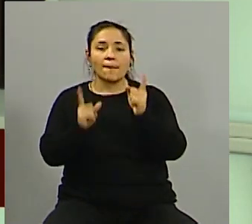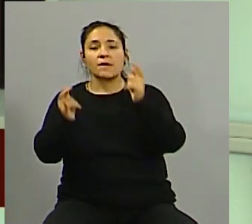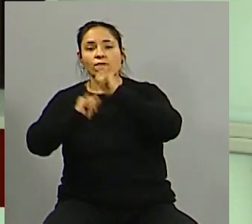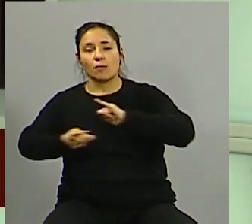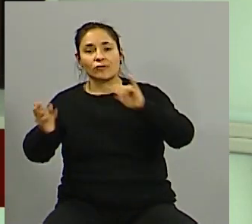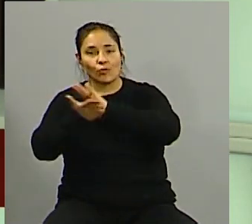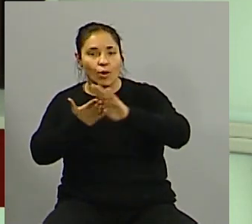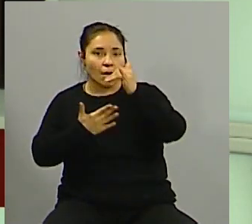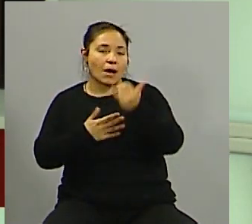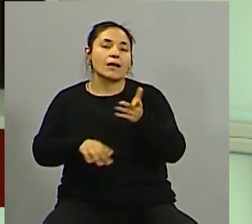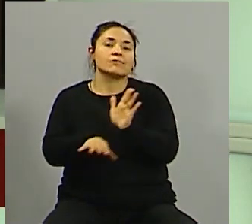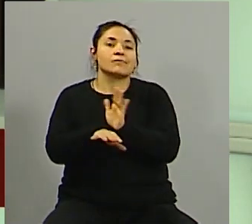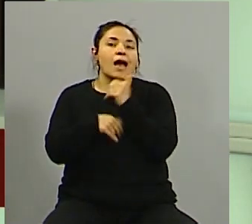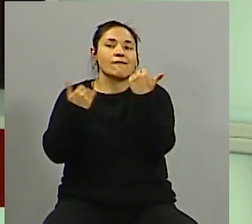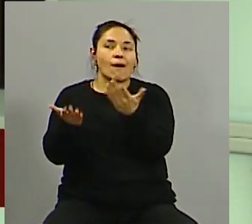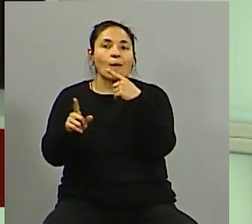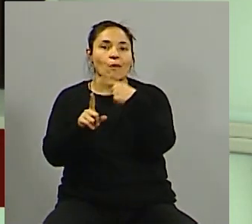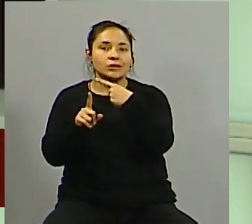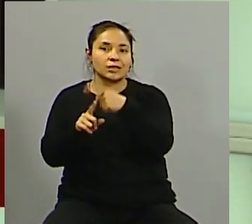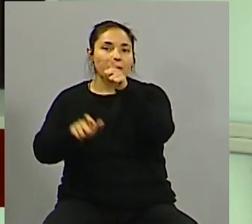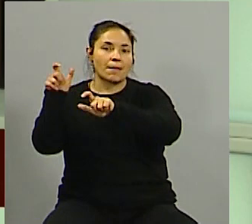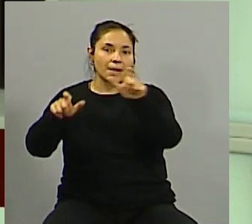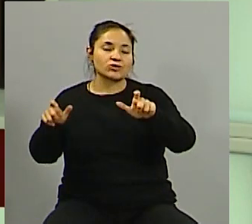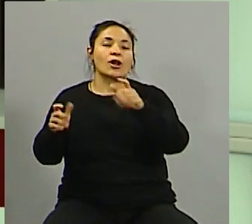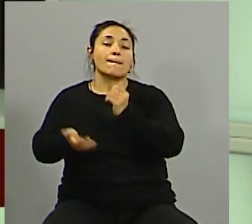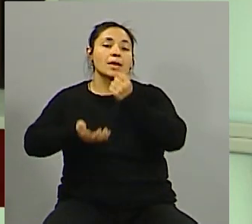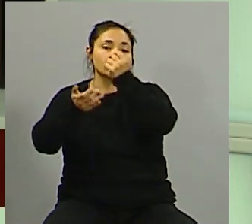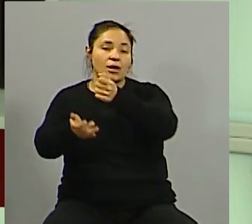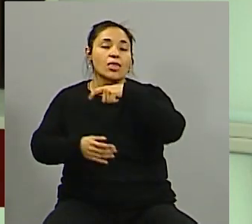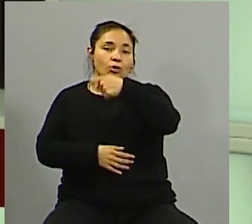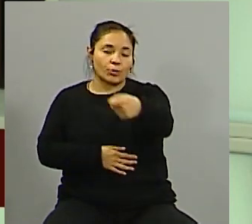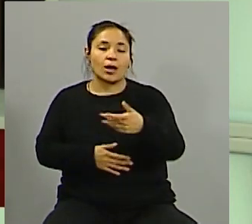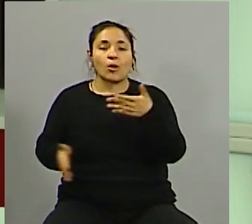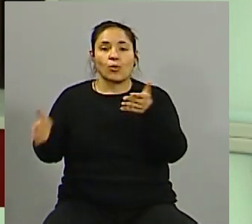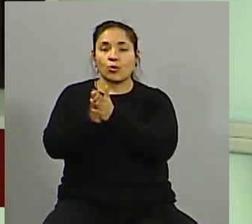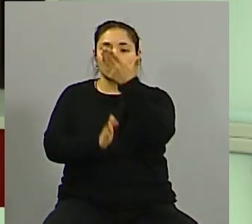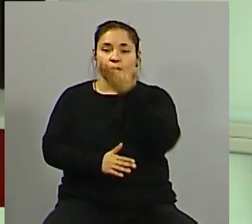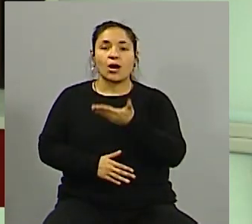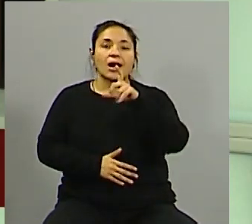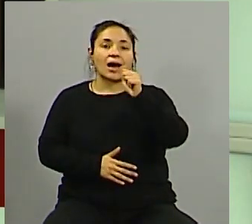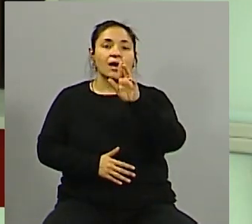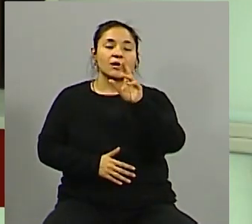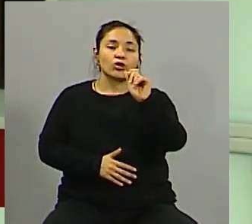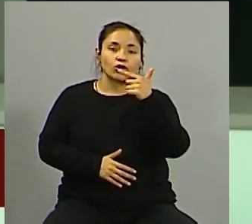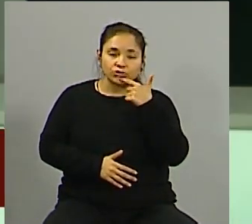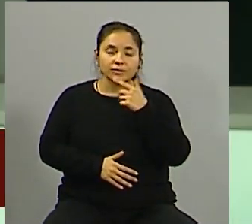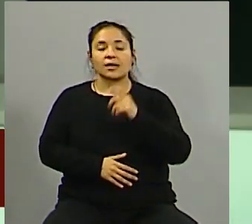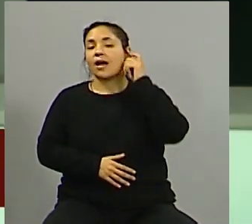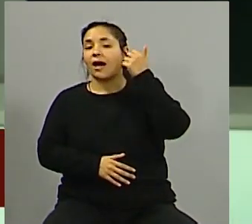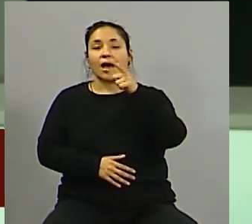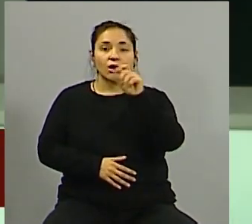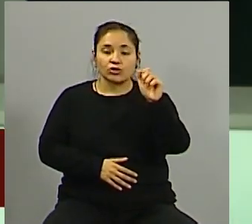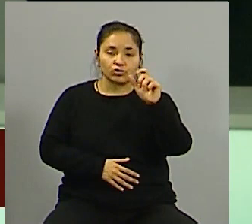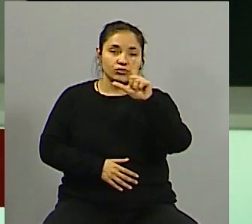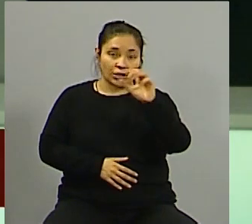son positivas para los jubilados y los pensionados. Y lo vamos a hacer con Carlos Gallo, que es jefe regional Cuyo de ANSES. Carlos,